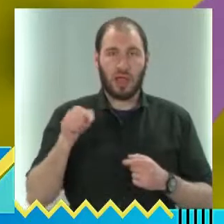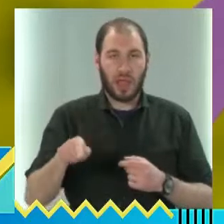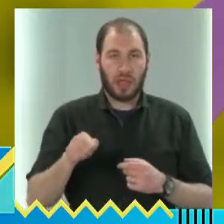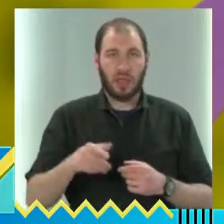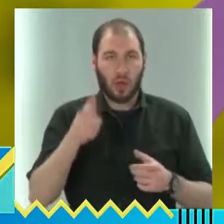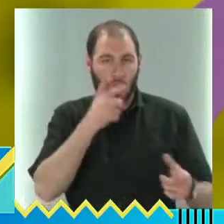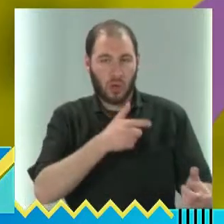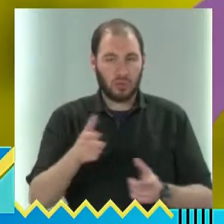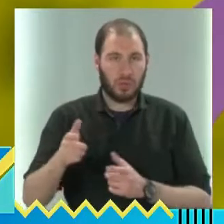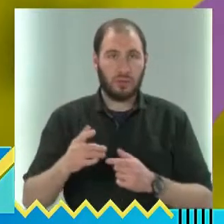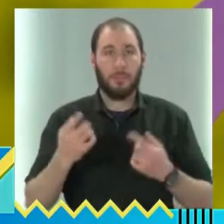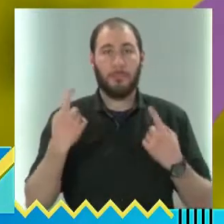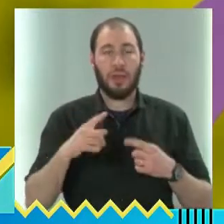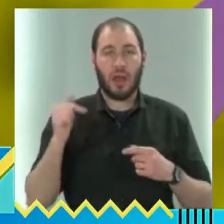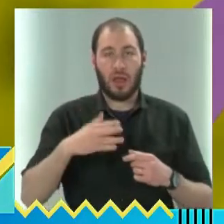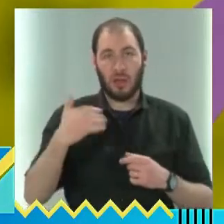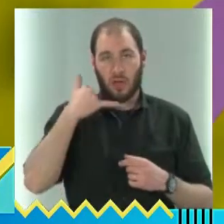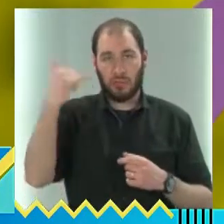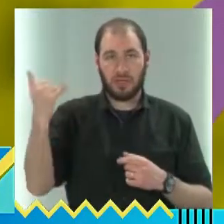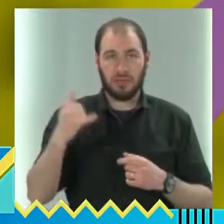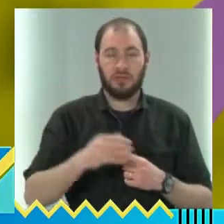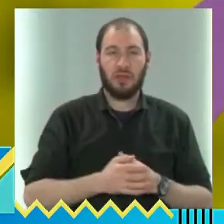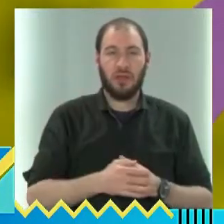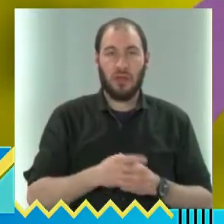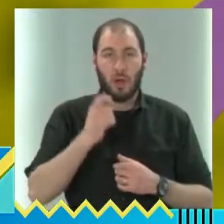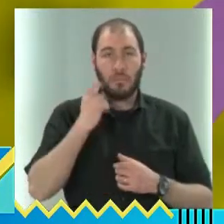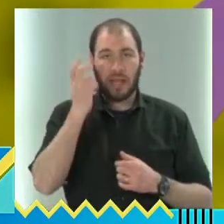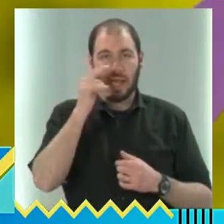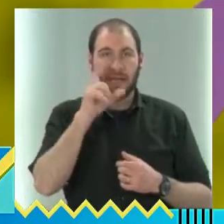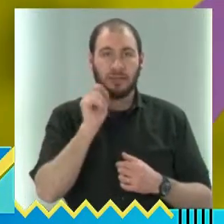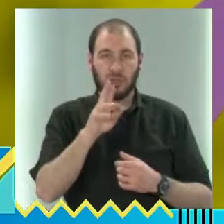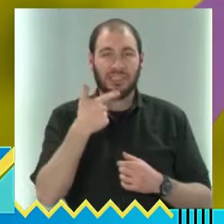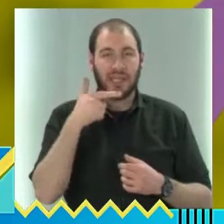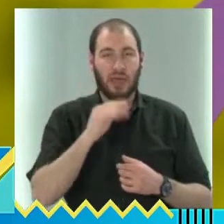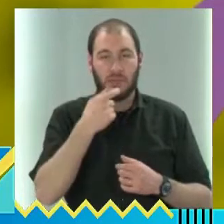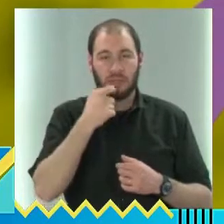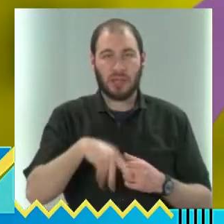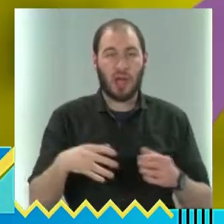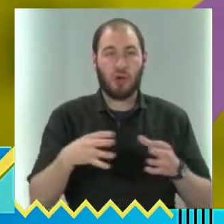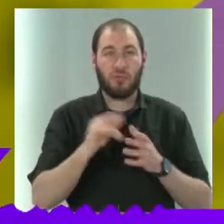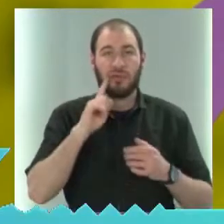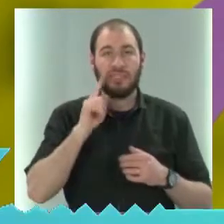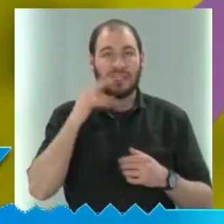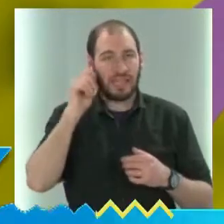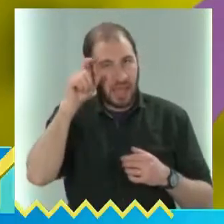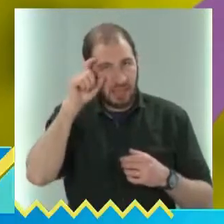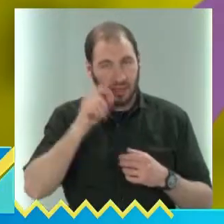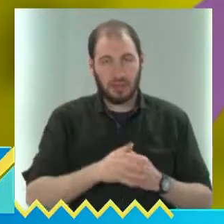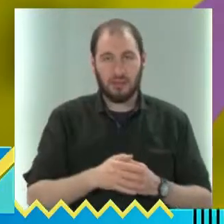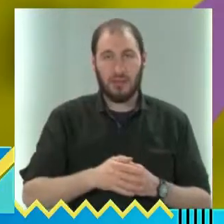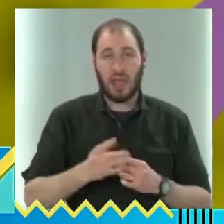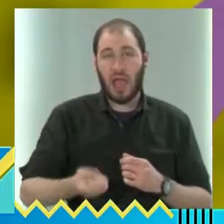estar controlando. Pero bueno, vamos a ir a una comunicación telefónica. Está con nosotros Héctor Bonarrico, senador provincial por el partido Intransigente,